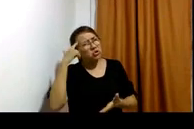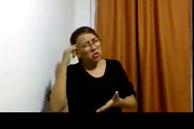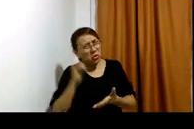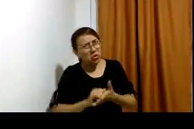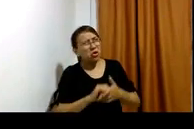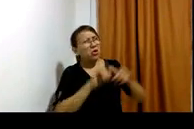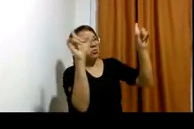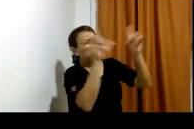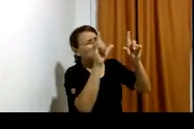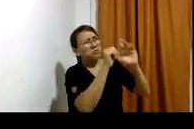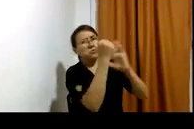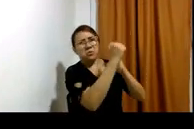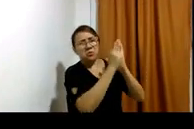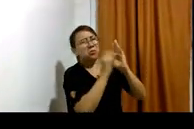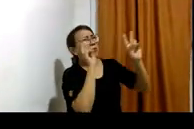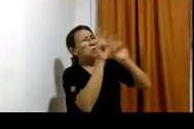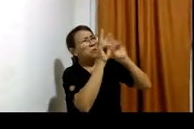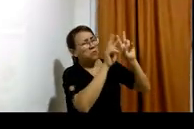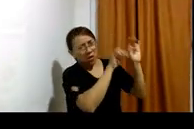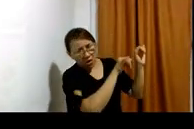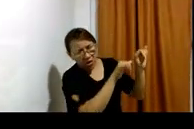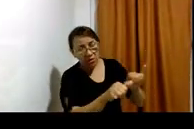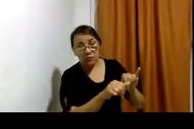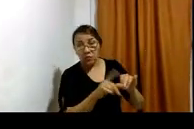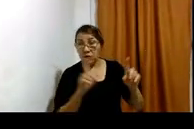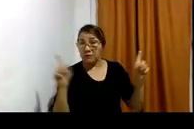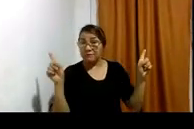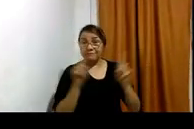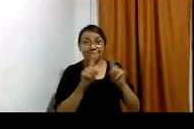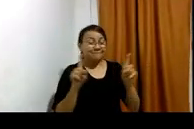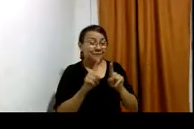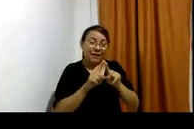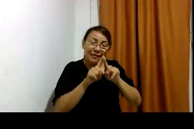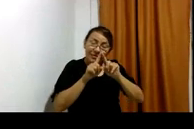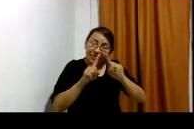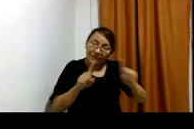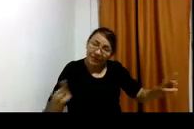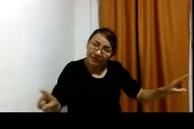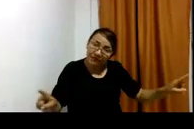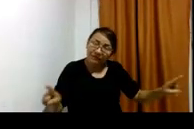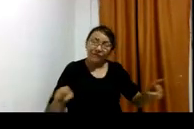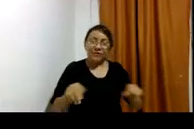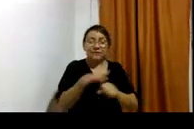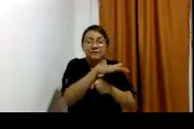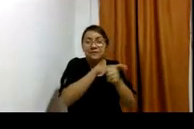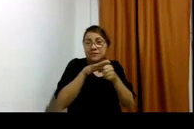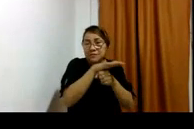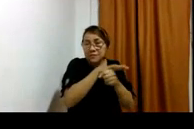errores médicos que inclusive algunos pueden ser totalmente irreparables.